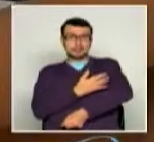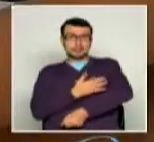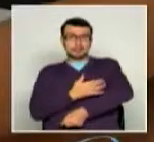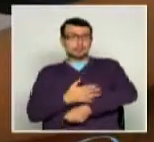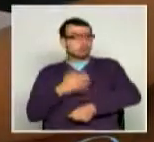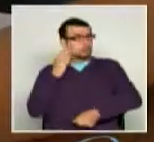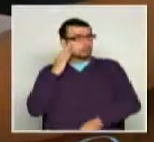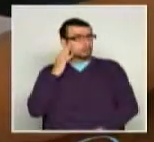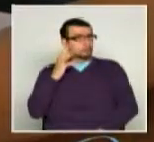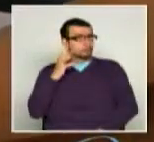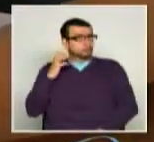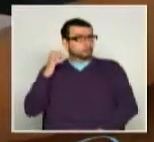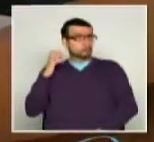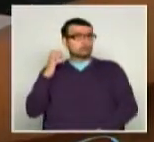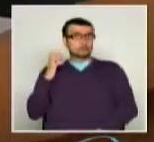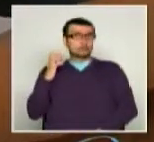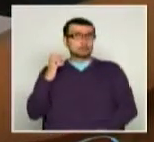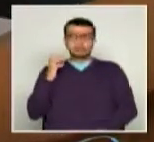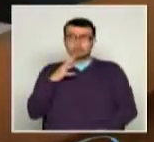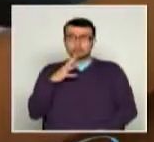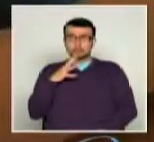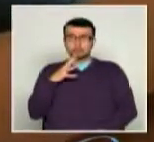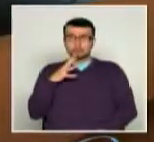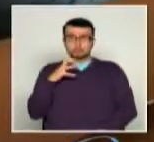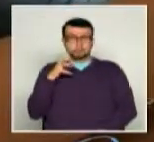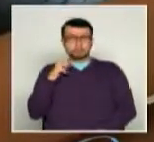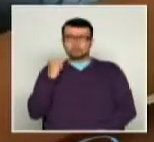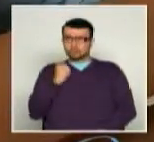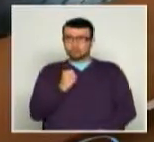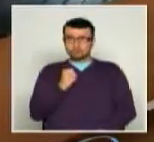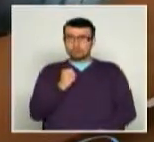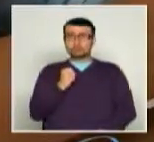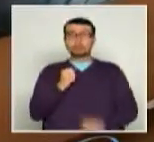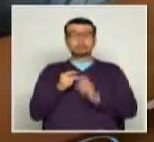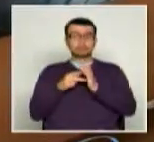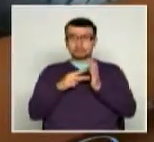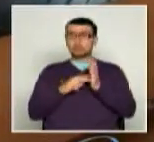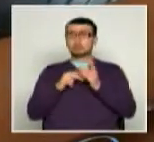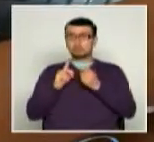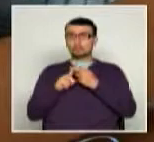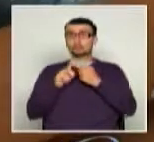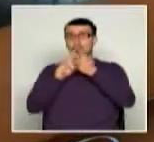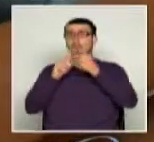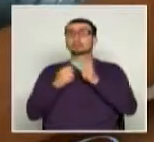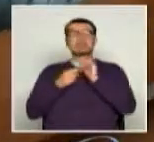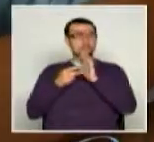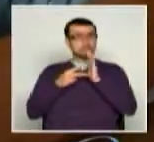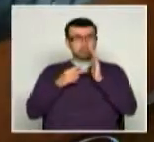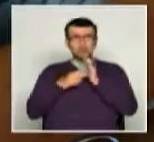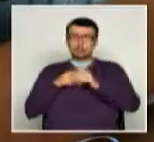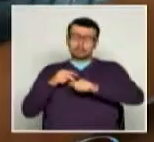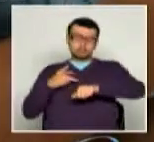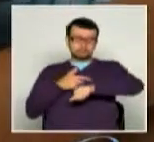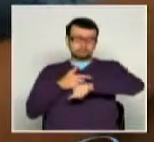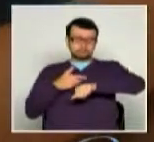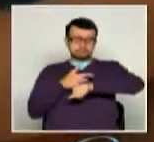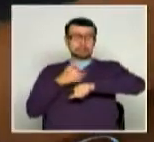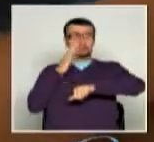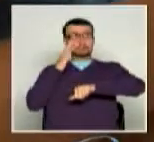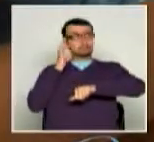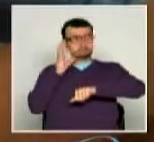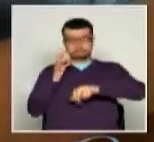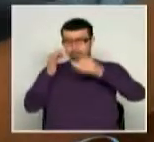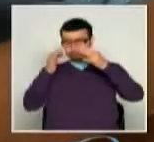su contracción. Cuando ya se contrae un poquito más fuerte es un VAS positivo, quiere decir que el láser quedó en el punto exacto